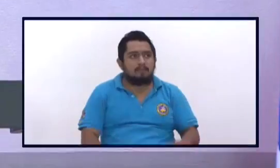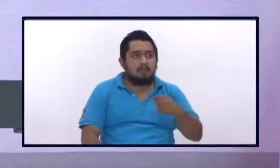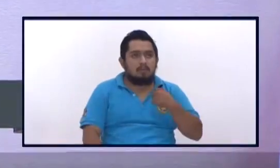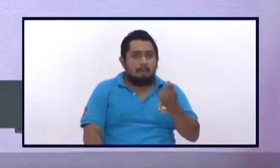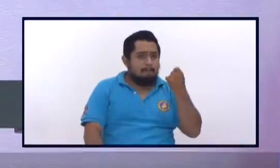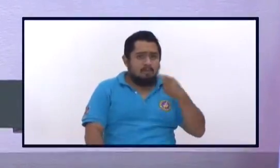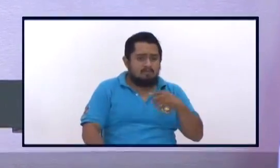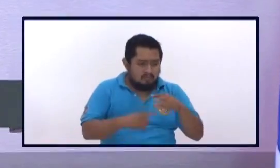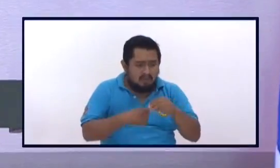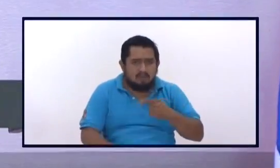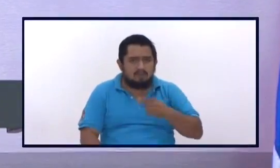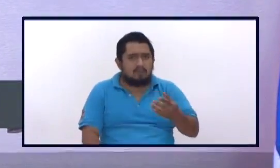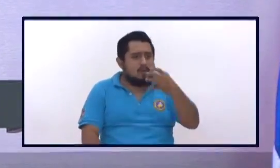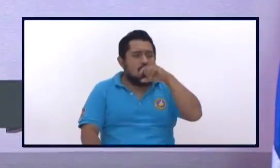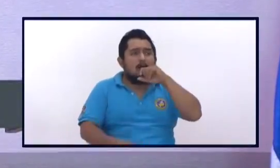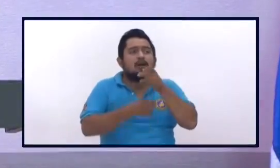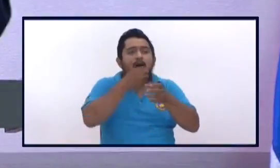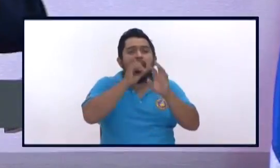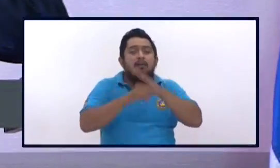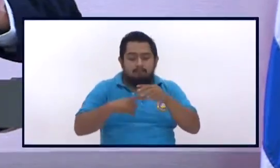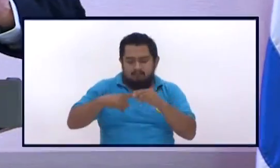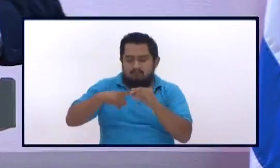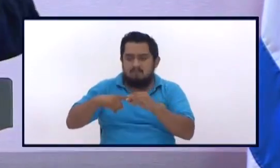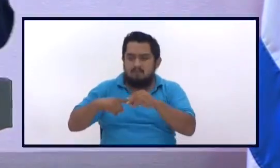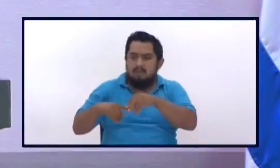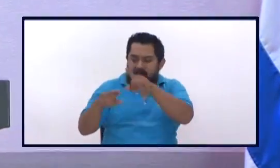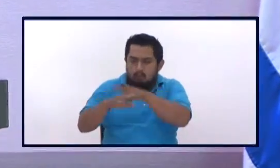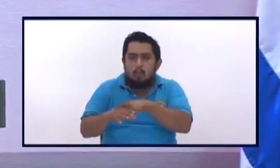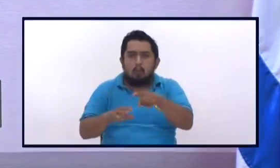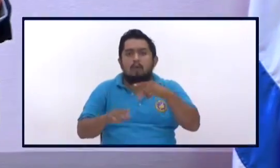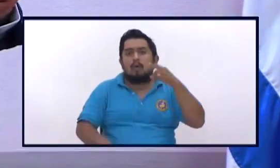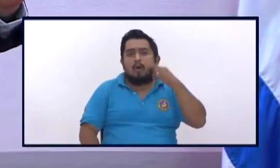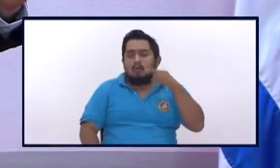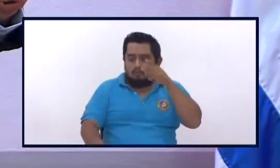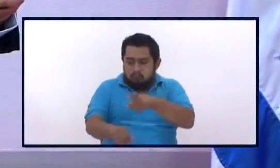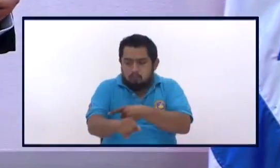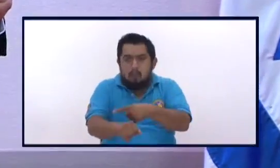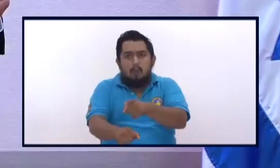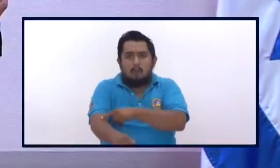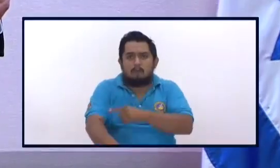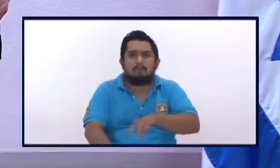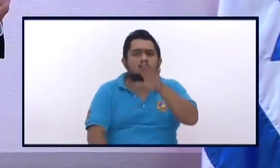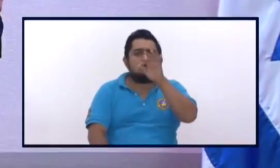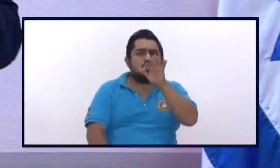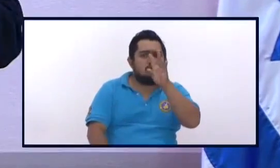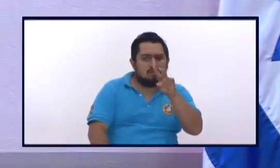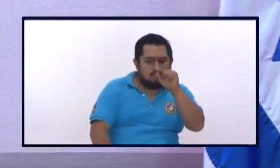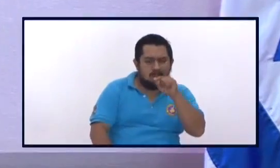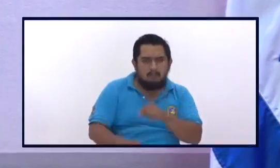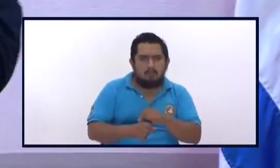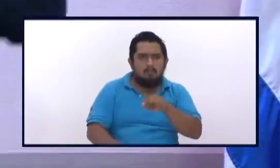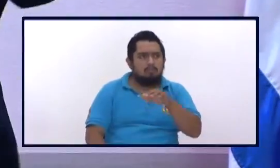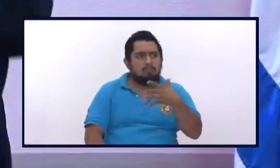aparatito para saturar el aductor y el doctor y saber cuánto tenés gracias al señor tenía 97 punto no sé cuánto tengo